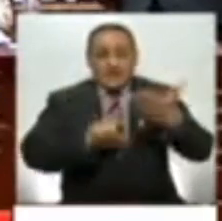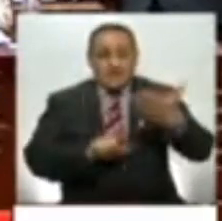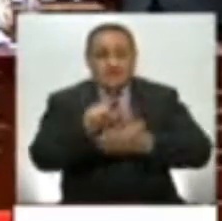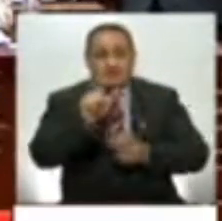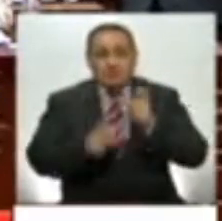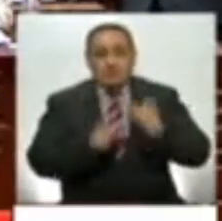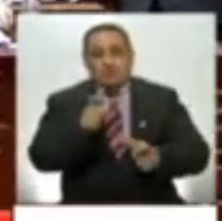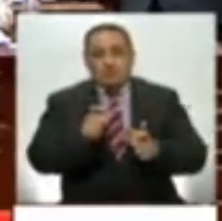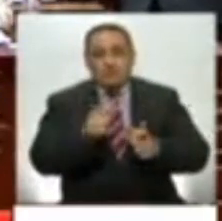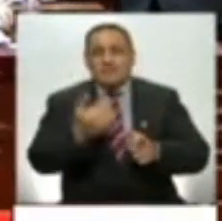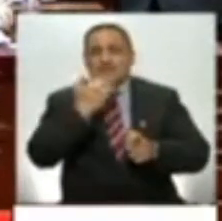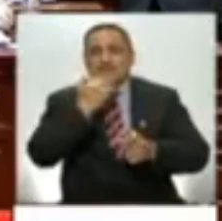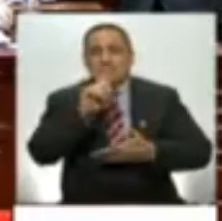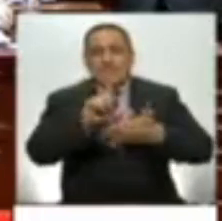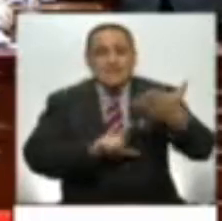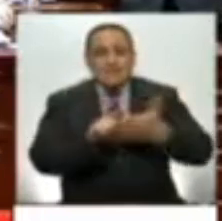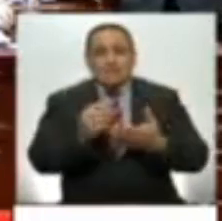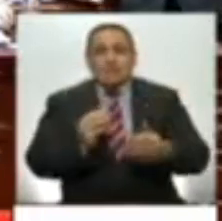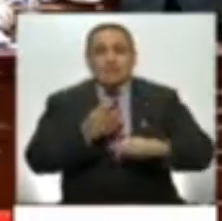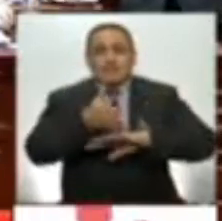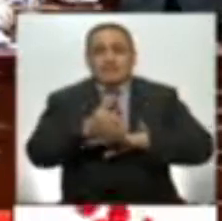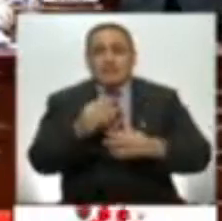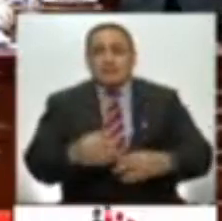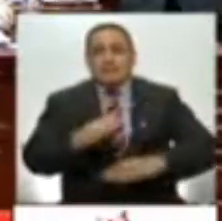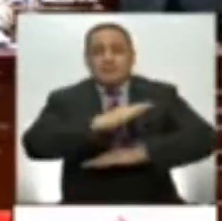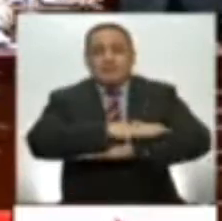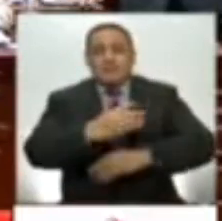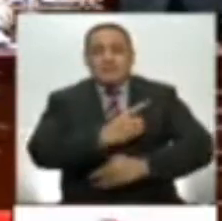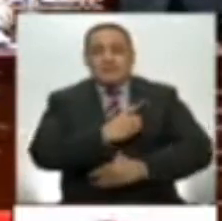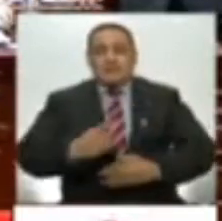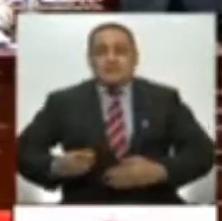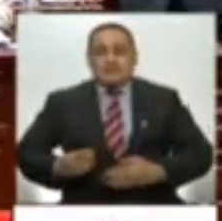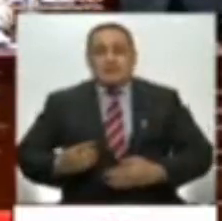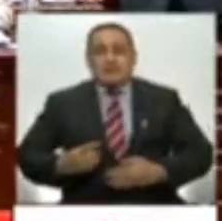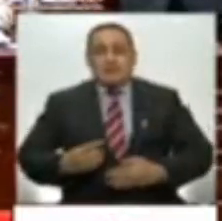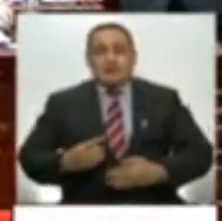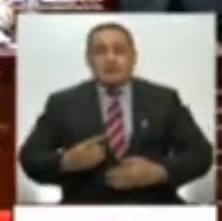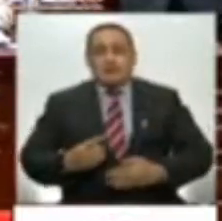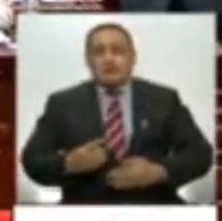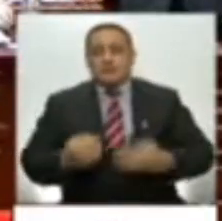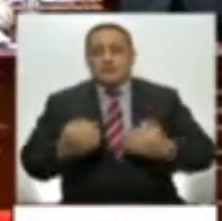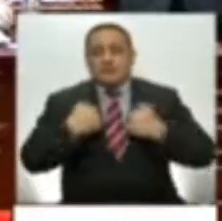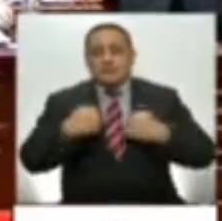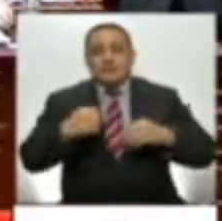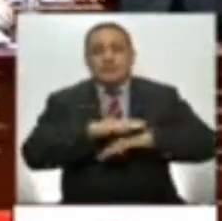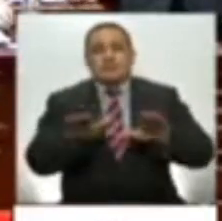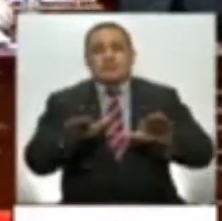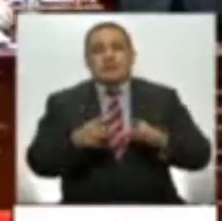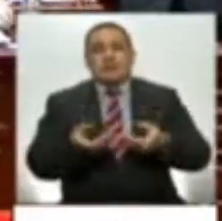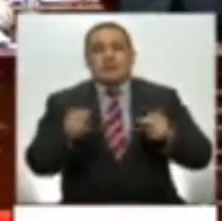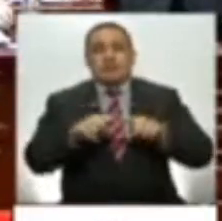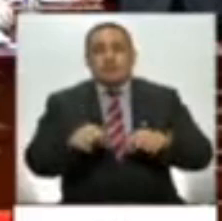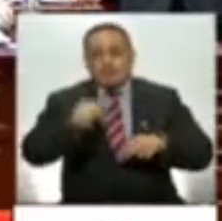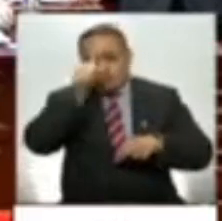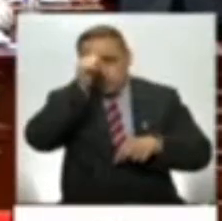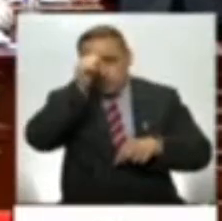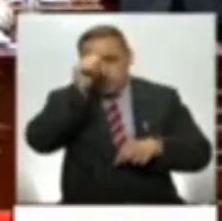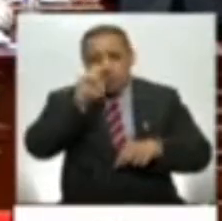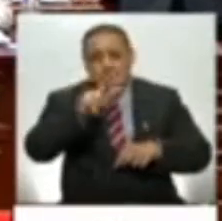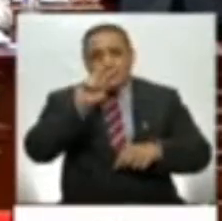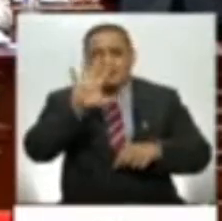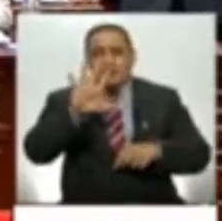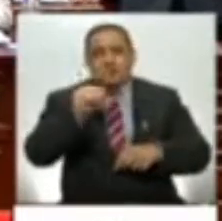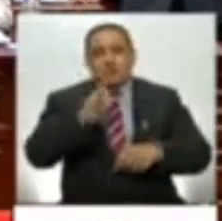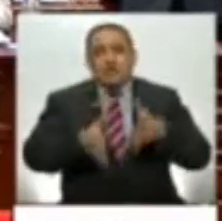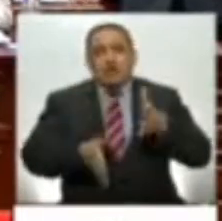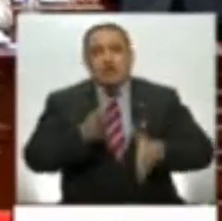candidatos para ocupar los cargos de la mesa directiva vence el domingo